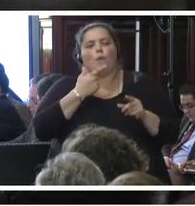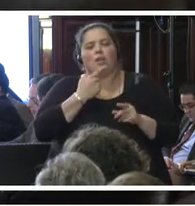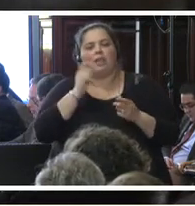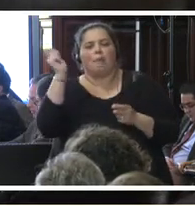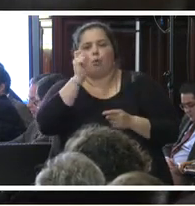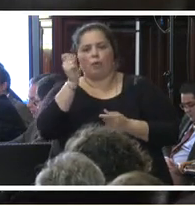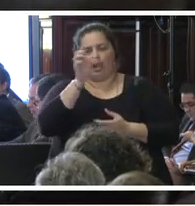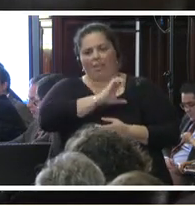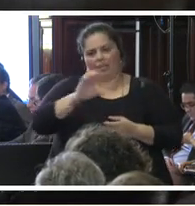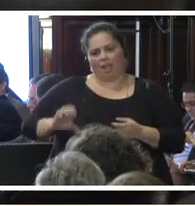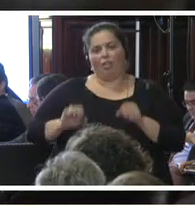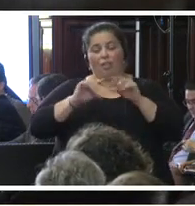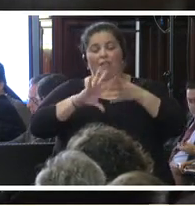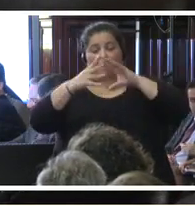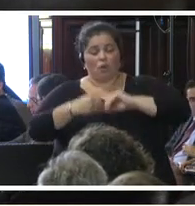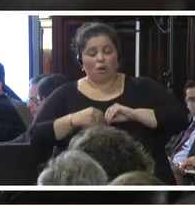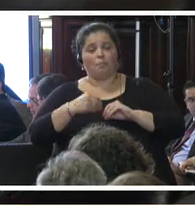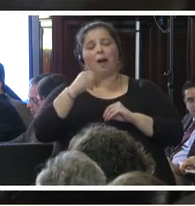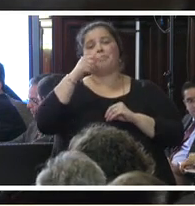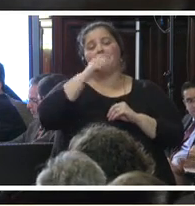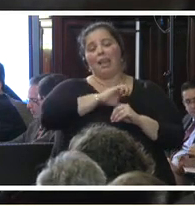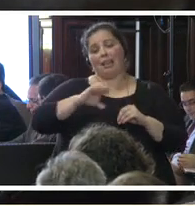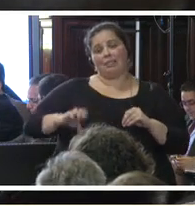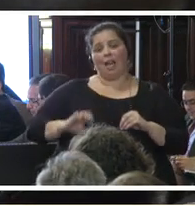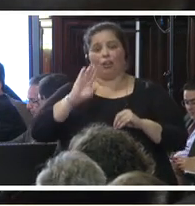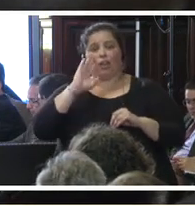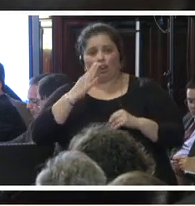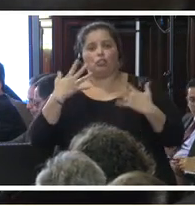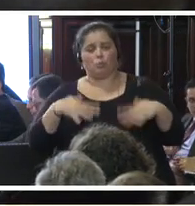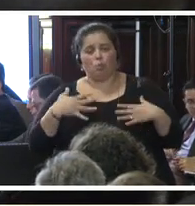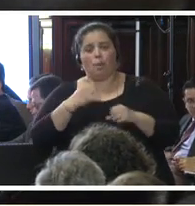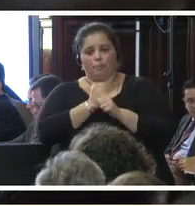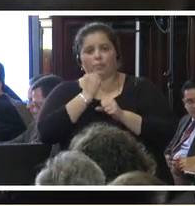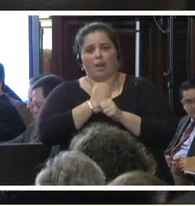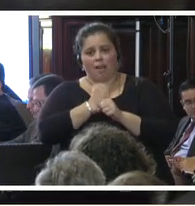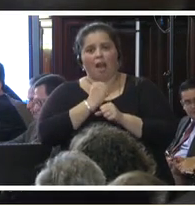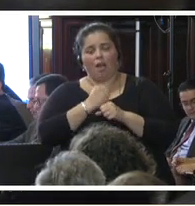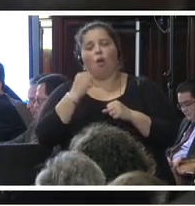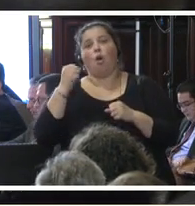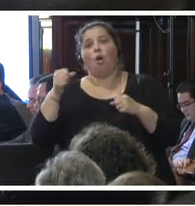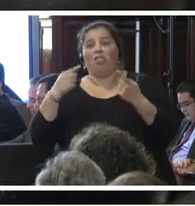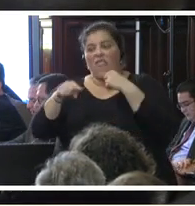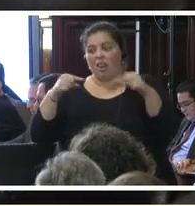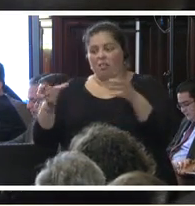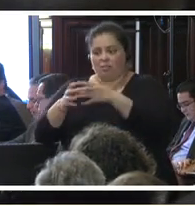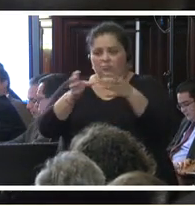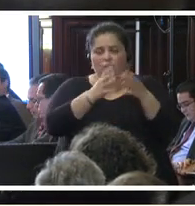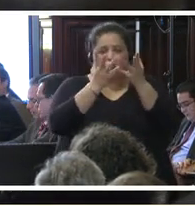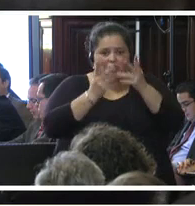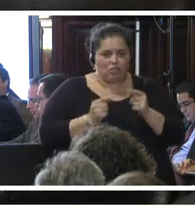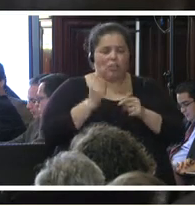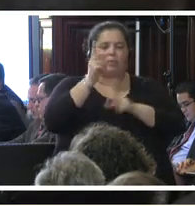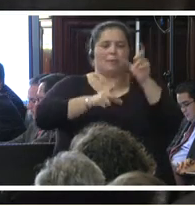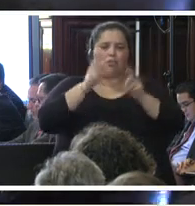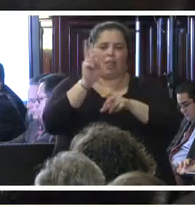esta manera, el estado reconoce la importante labor que desempeñan los diversos colectivos, organizaciones y personas